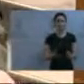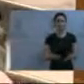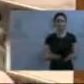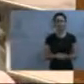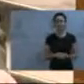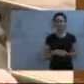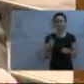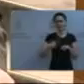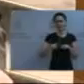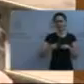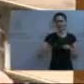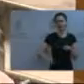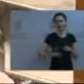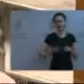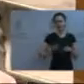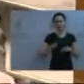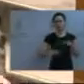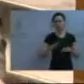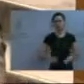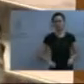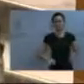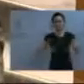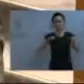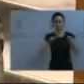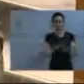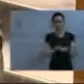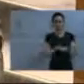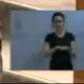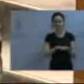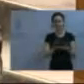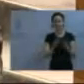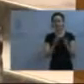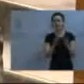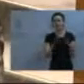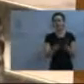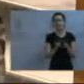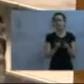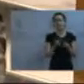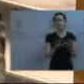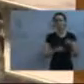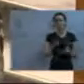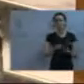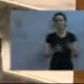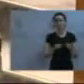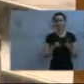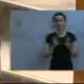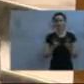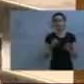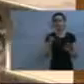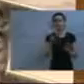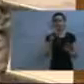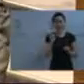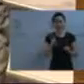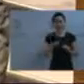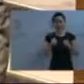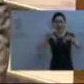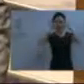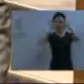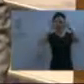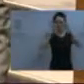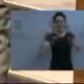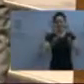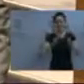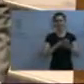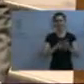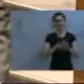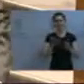de elementos e infraestructuras, fundamentalmente haciendo hincapié en las infraestructuras comunes de hardware, en la definición de determinados puestos